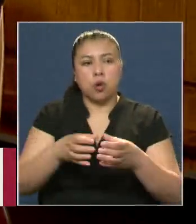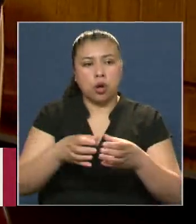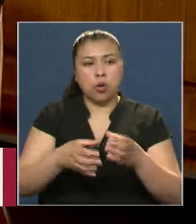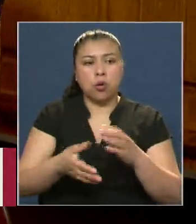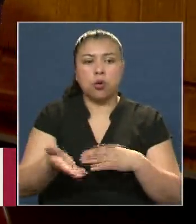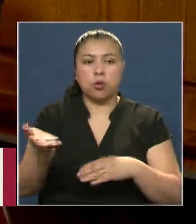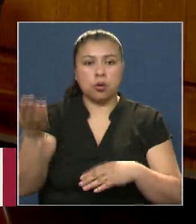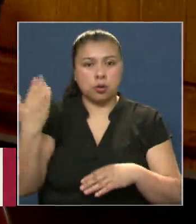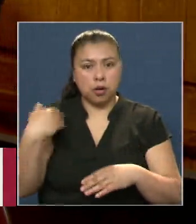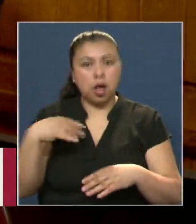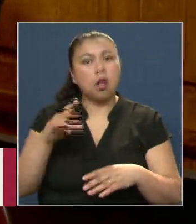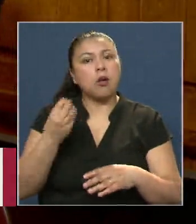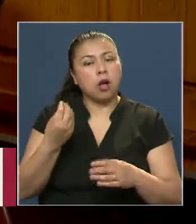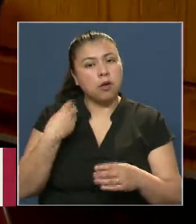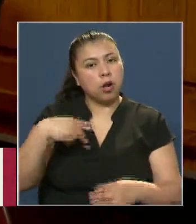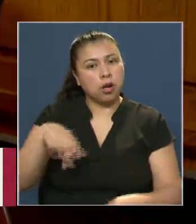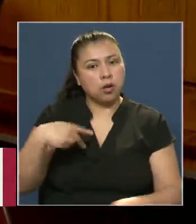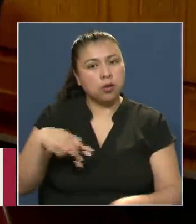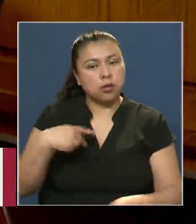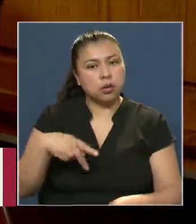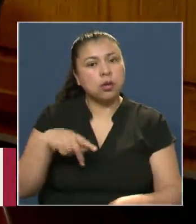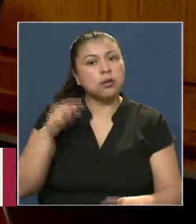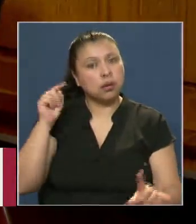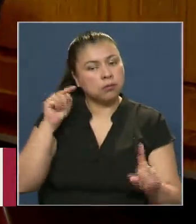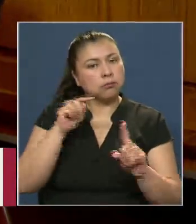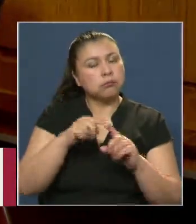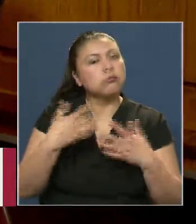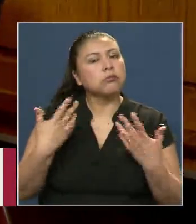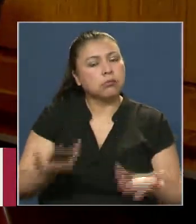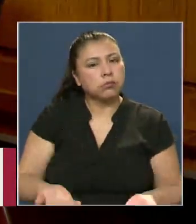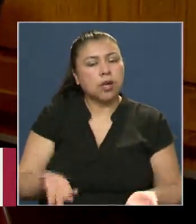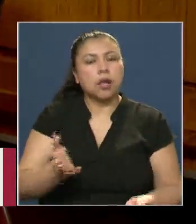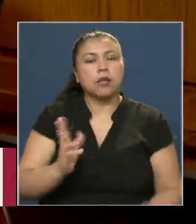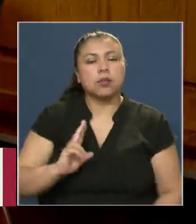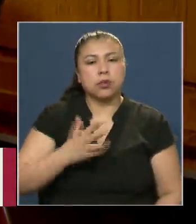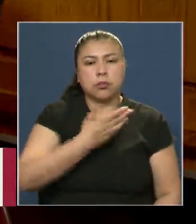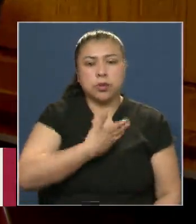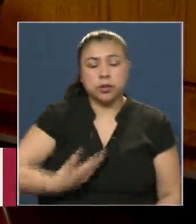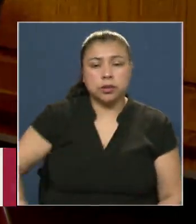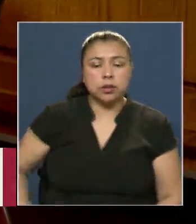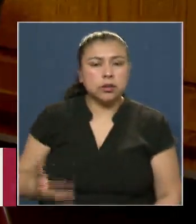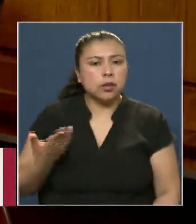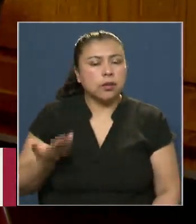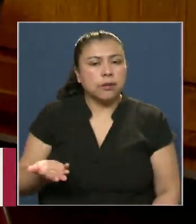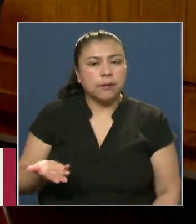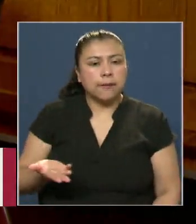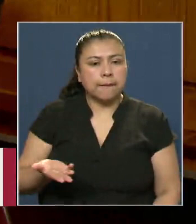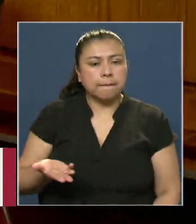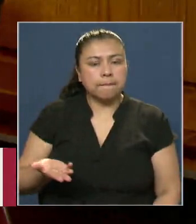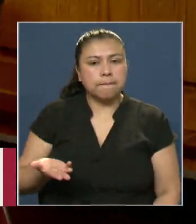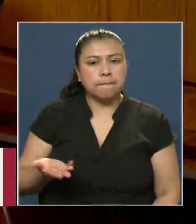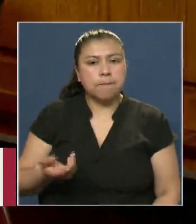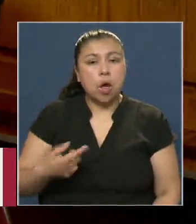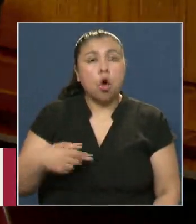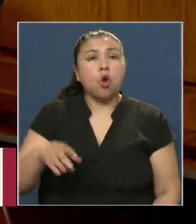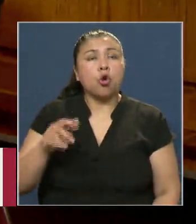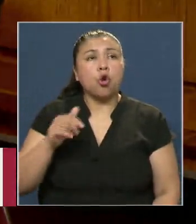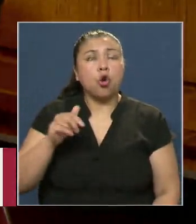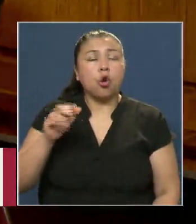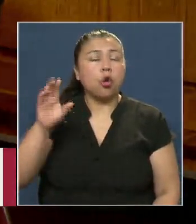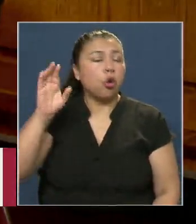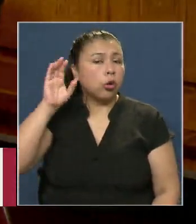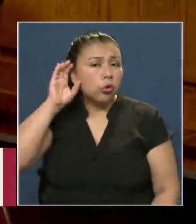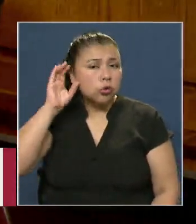que hay una buena noticia en ese sentido. Señor presidente, si hay algo con lo que uno escucha todos los